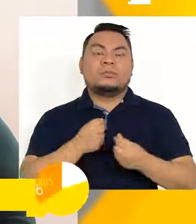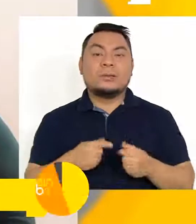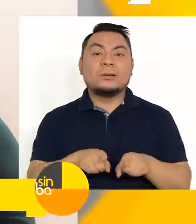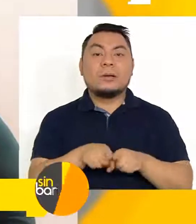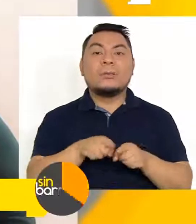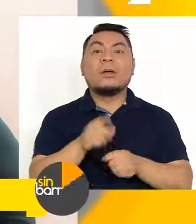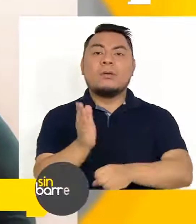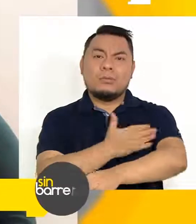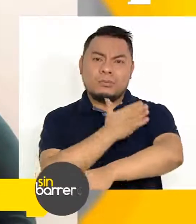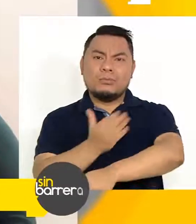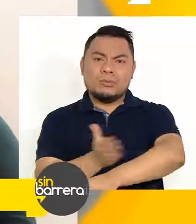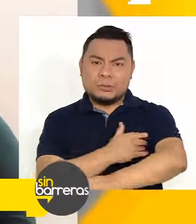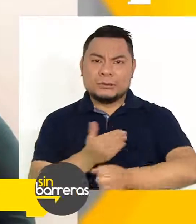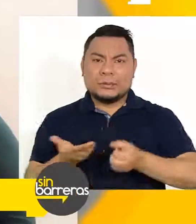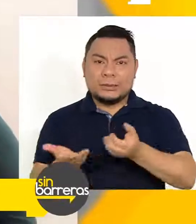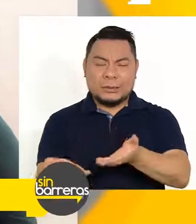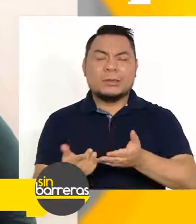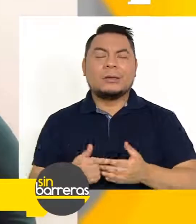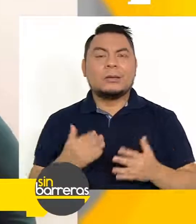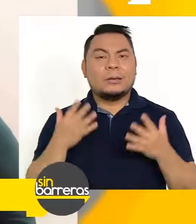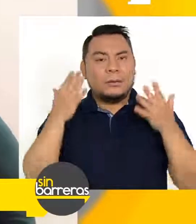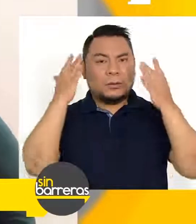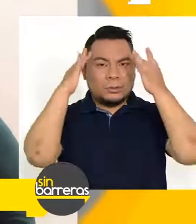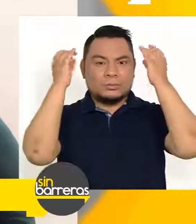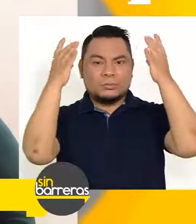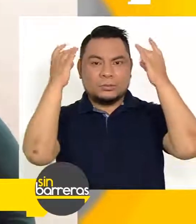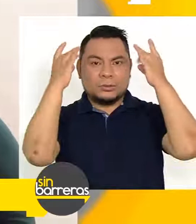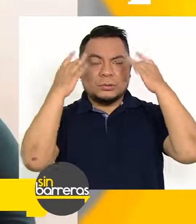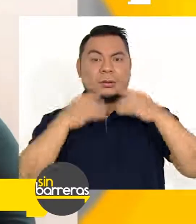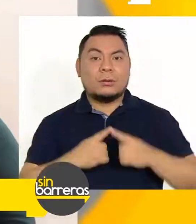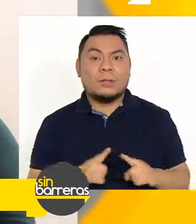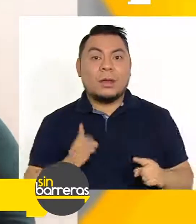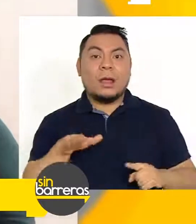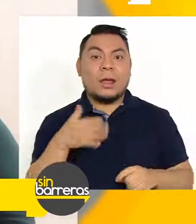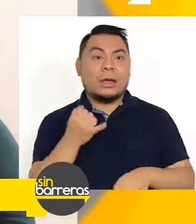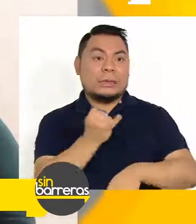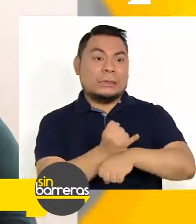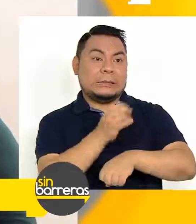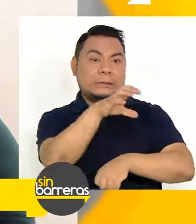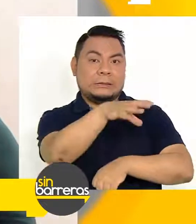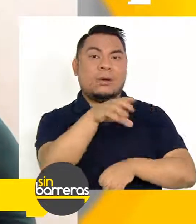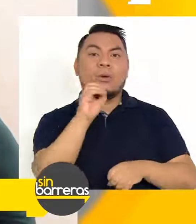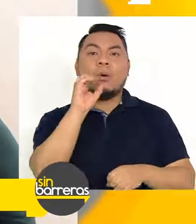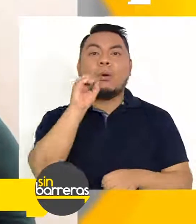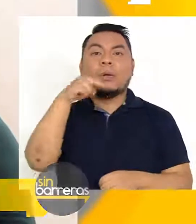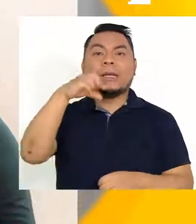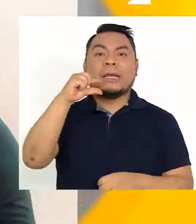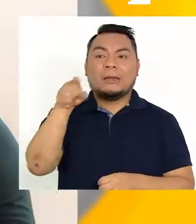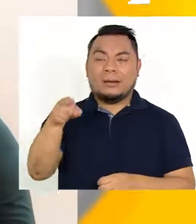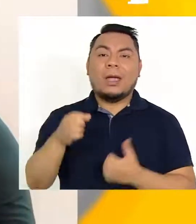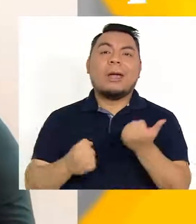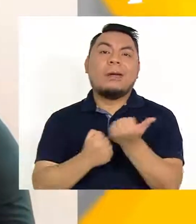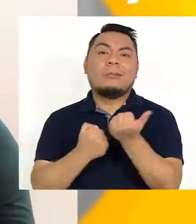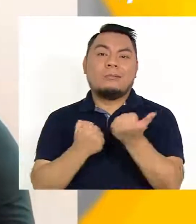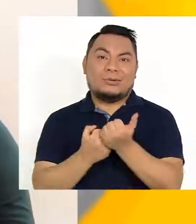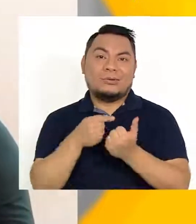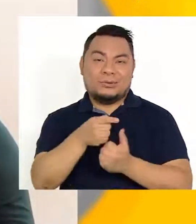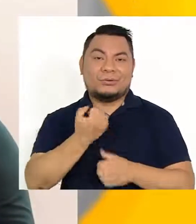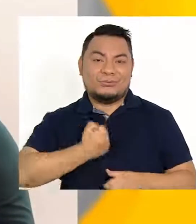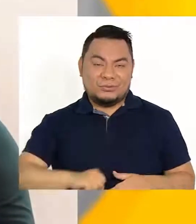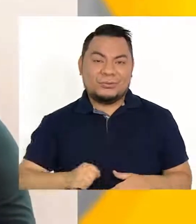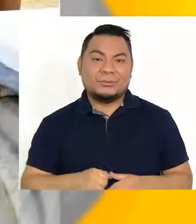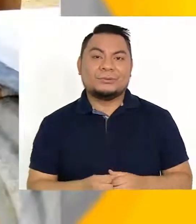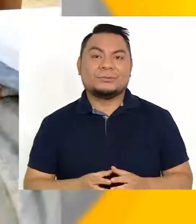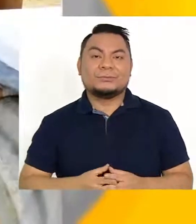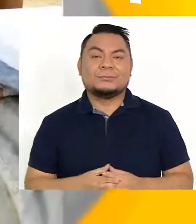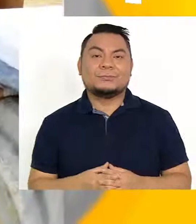música. Gracias a Dios hay instituciones y ONGs que apoyan mucho el tema de la terapia con nuestros